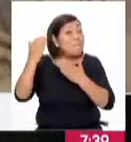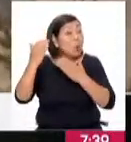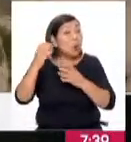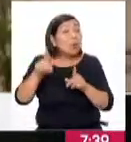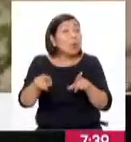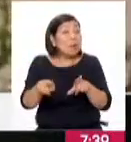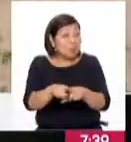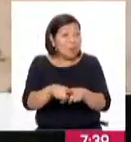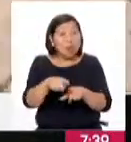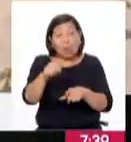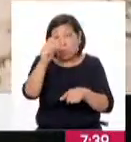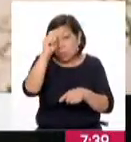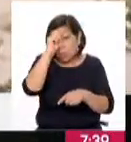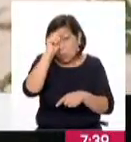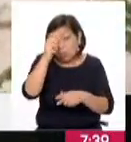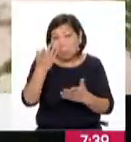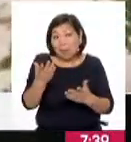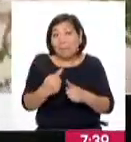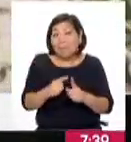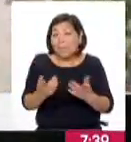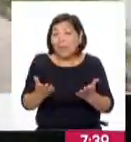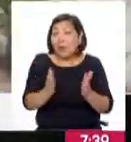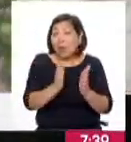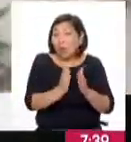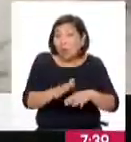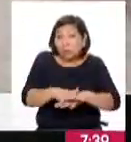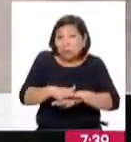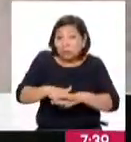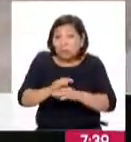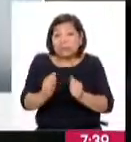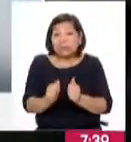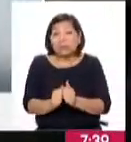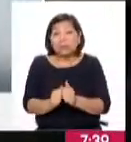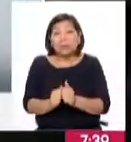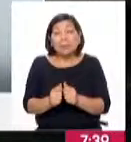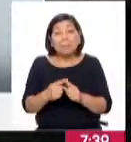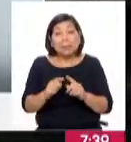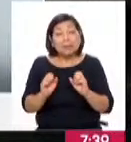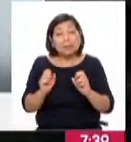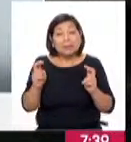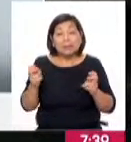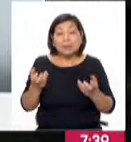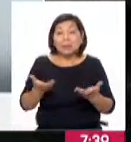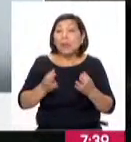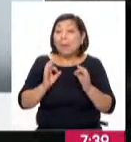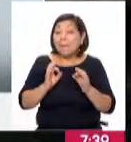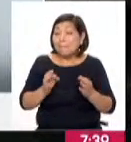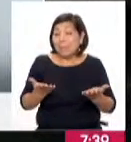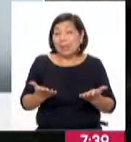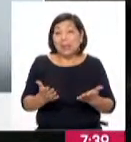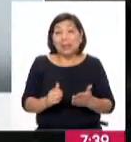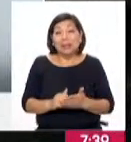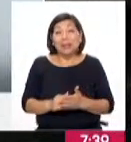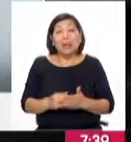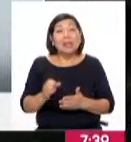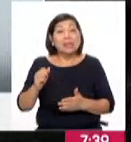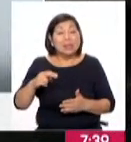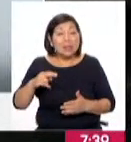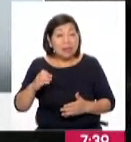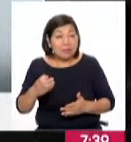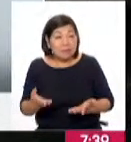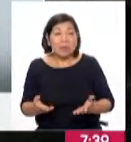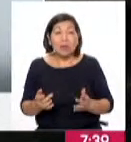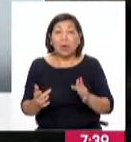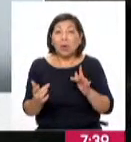de tumbes también correcto y bueno se está en coordinación con las entidades que ven el tema de la gestión de riesgo estamos